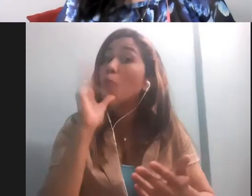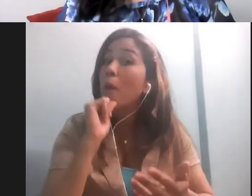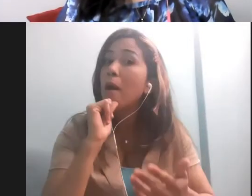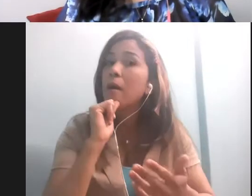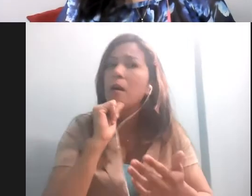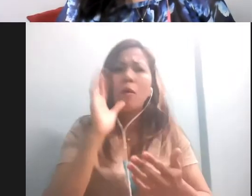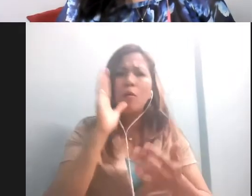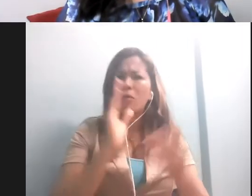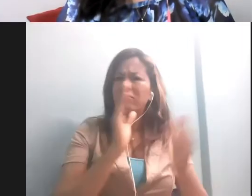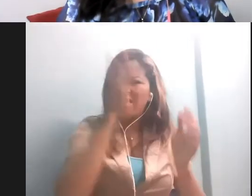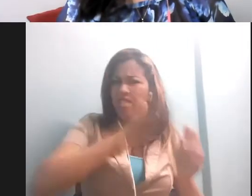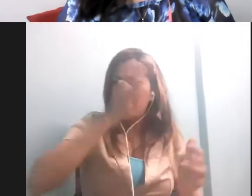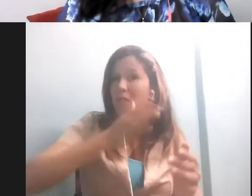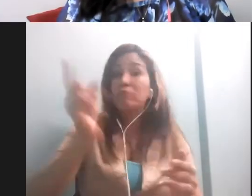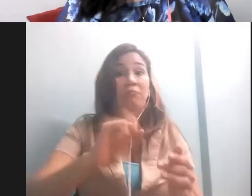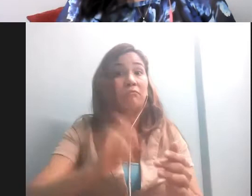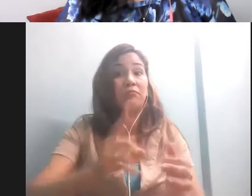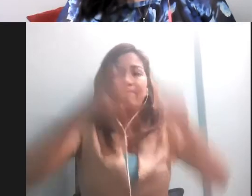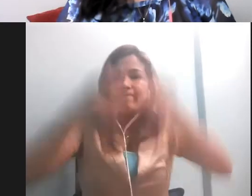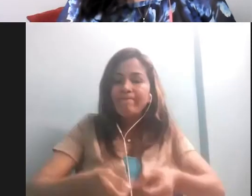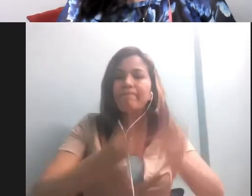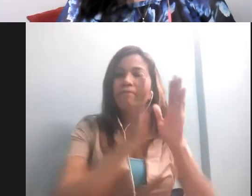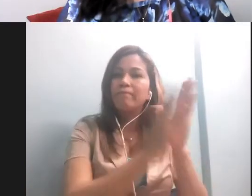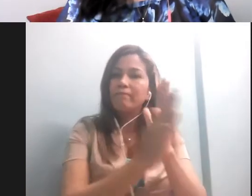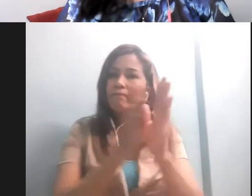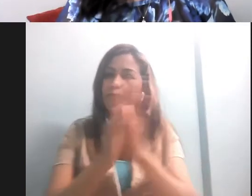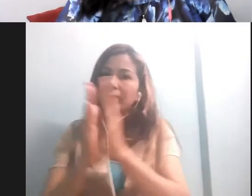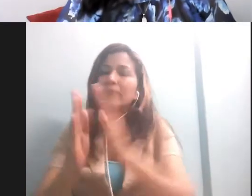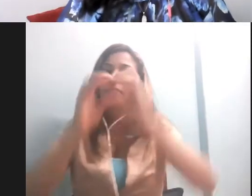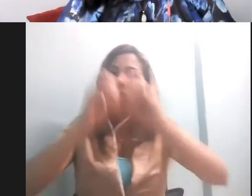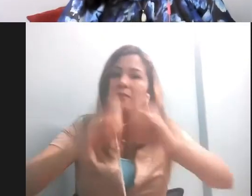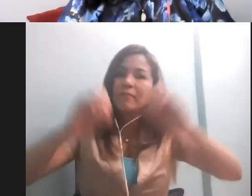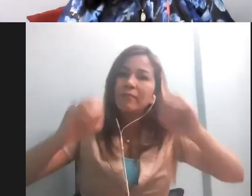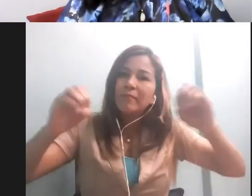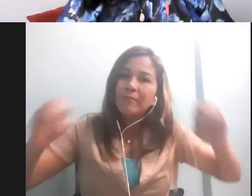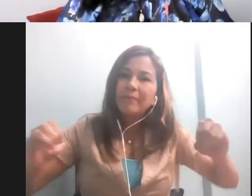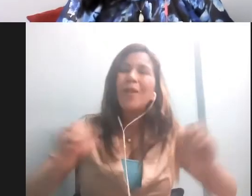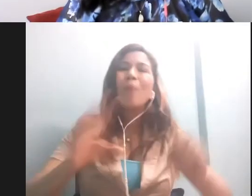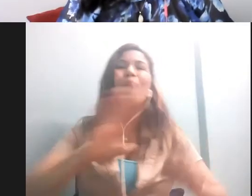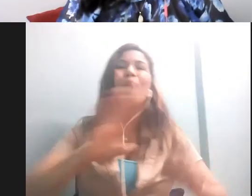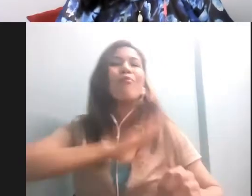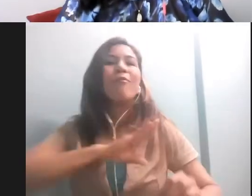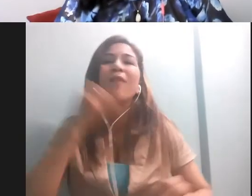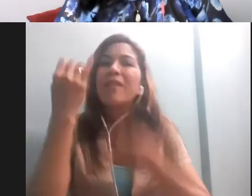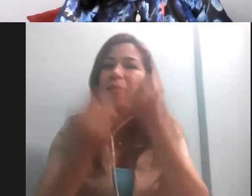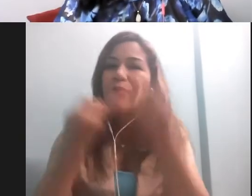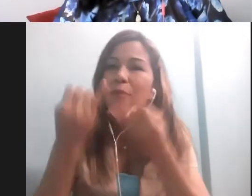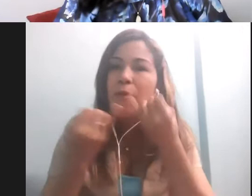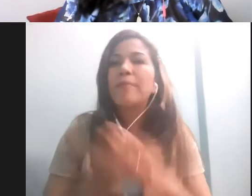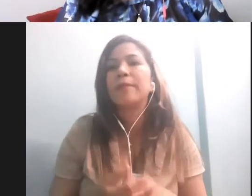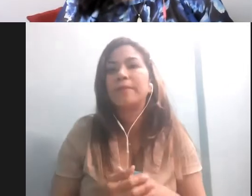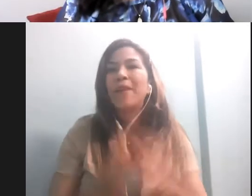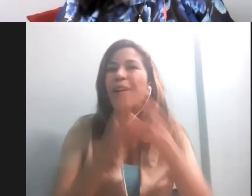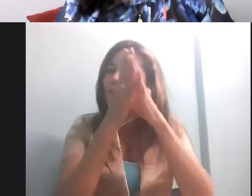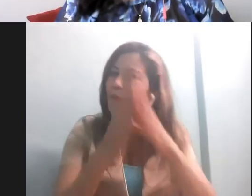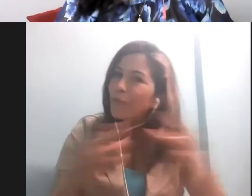tenemos que cambiarnos el chip y pensar en eso, en lo que tiene que ver como el idioma, ¿no? A la hora de considerar para todo, o sea, lo digo para todos los que son